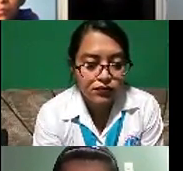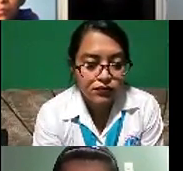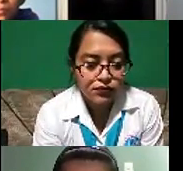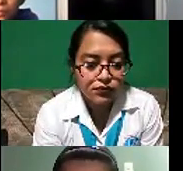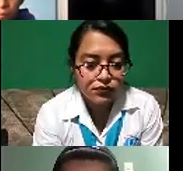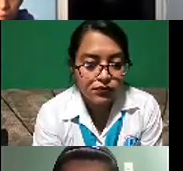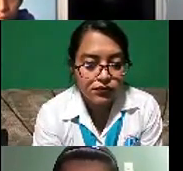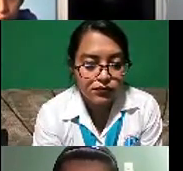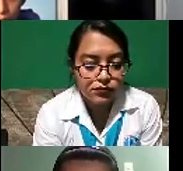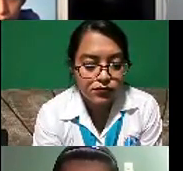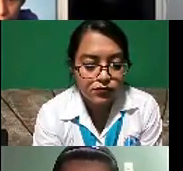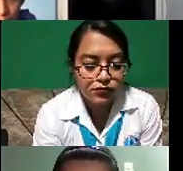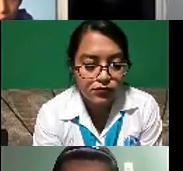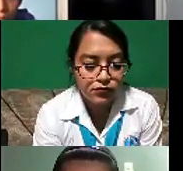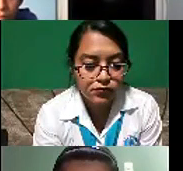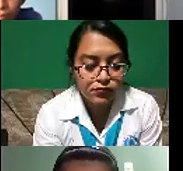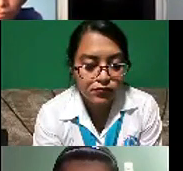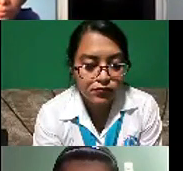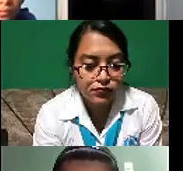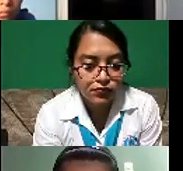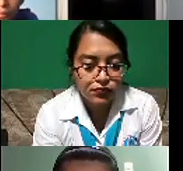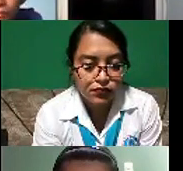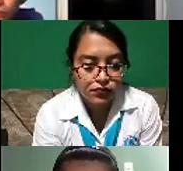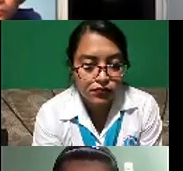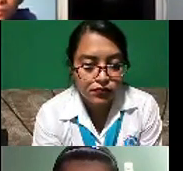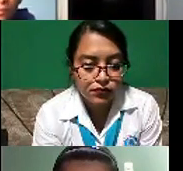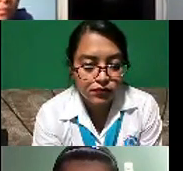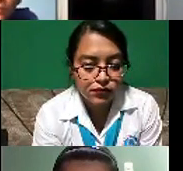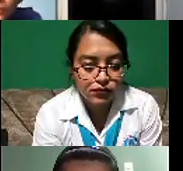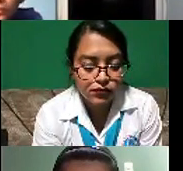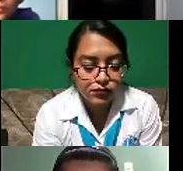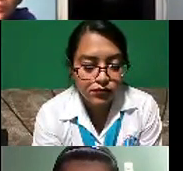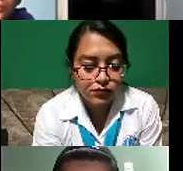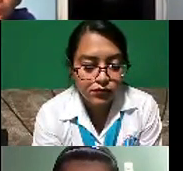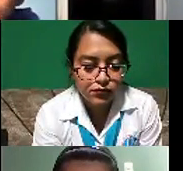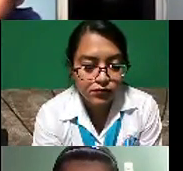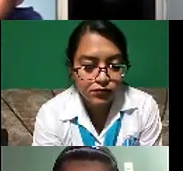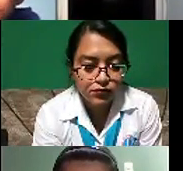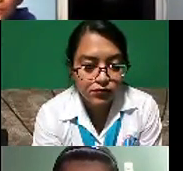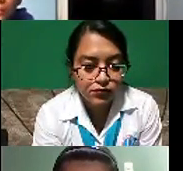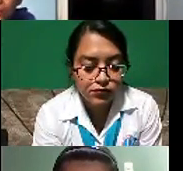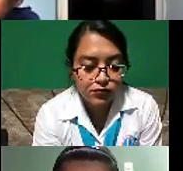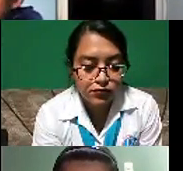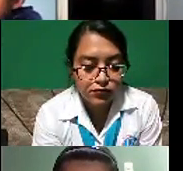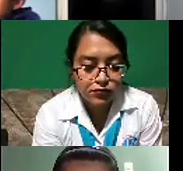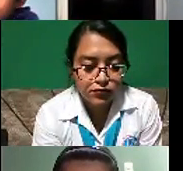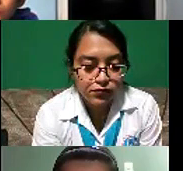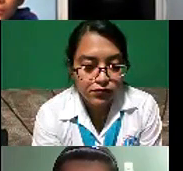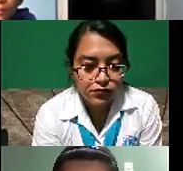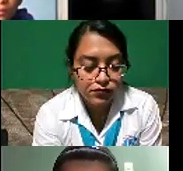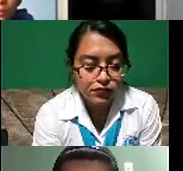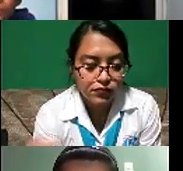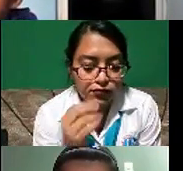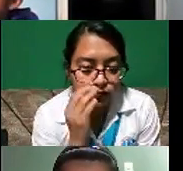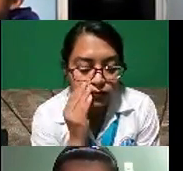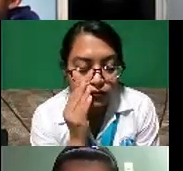el número uno, hijo. Fotografía de una madre a la par de su hijo José Alonso y con un texto en mano que dice: Estoy muy orgulloso de mi hijo porque ya